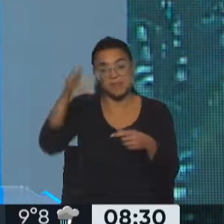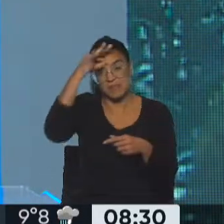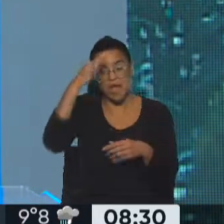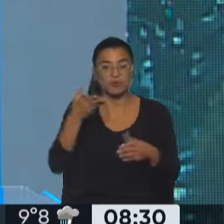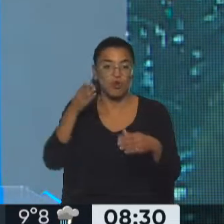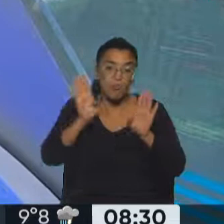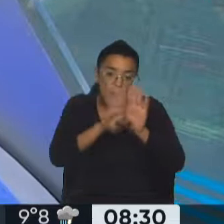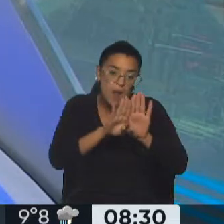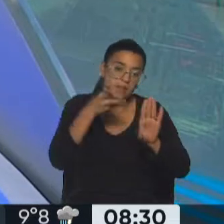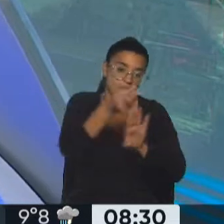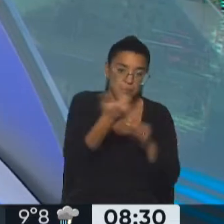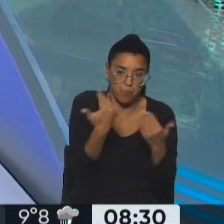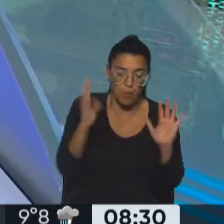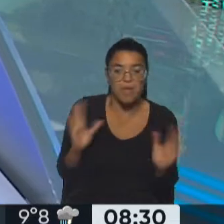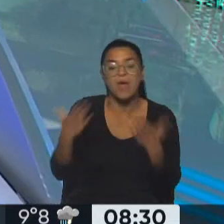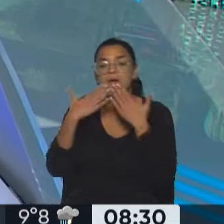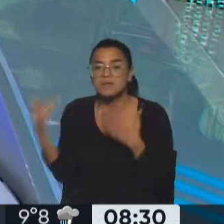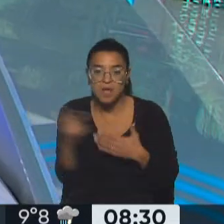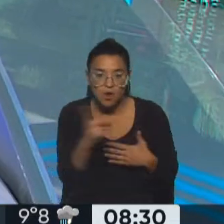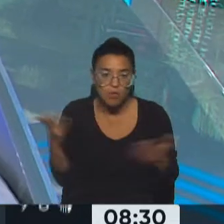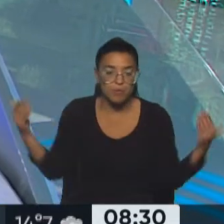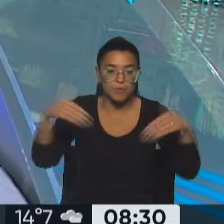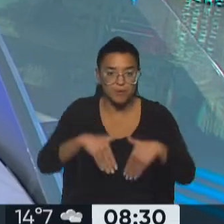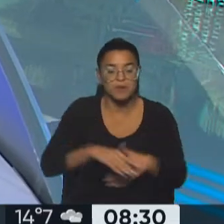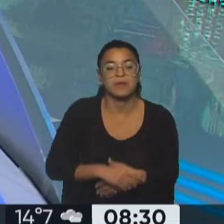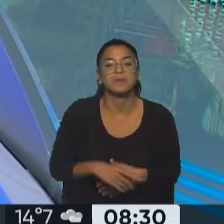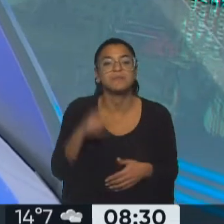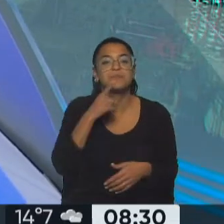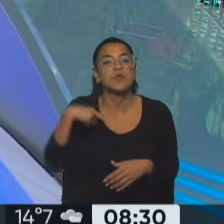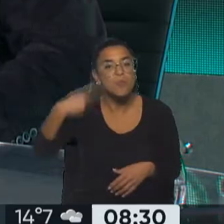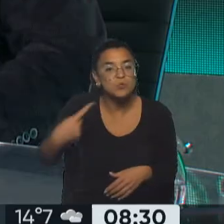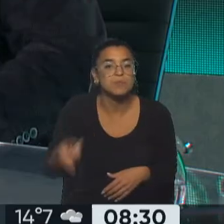Carlos Diego gracias por haber venido Gracias estaremos allí como siempre Como cada año